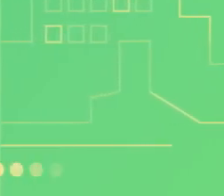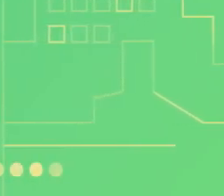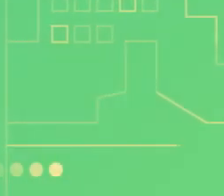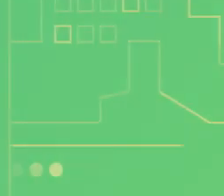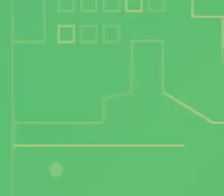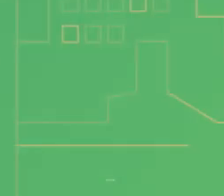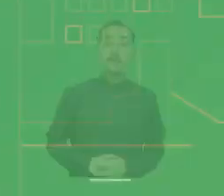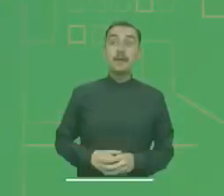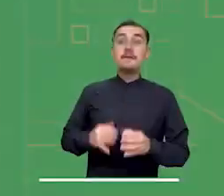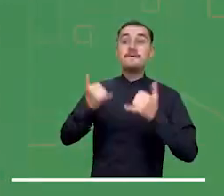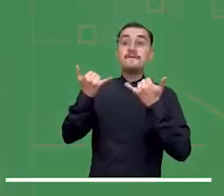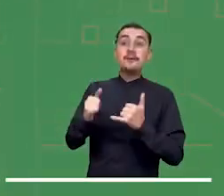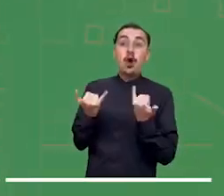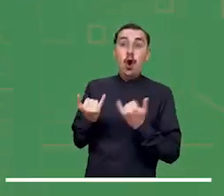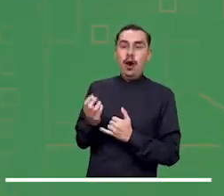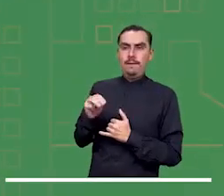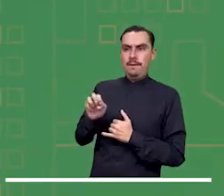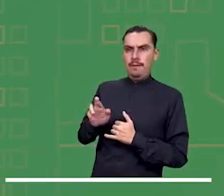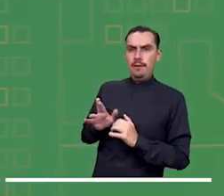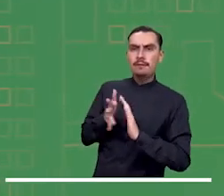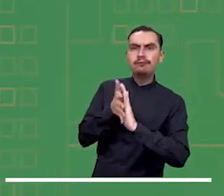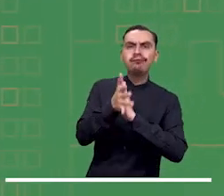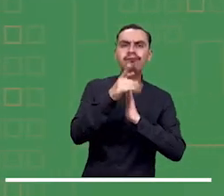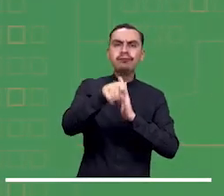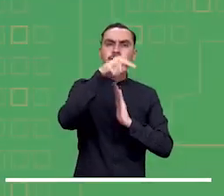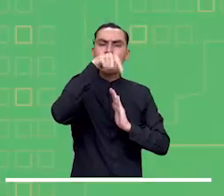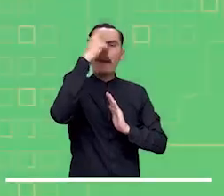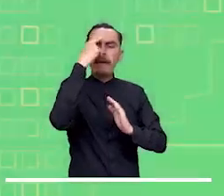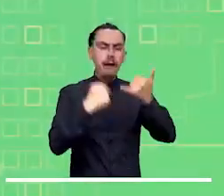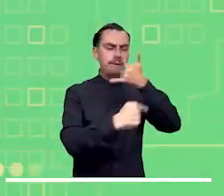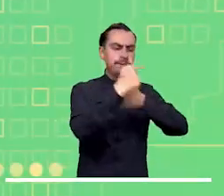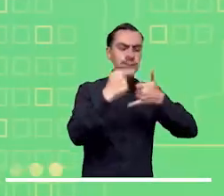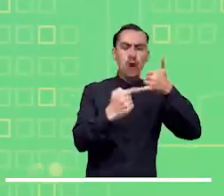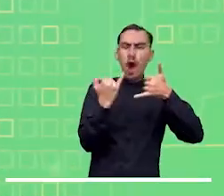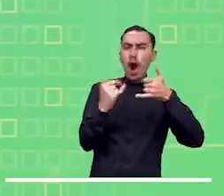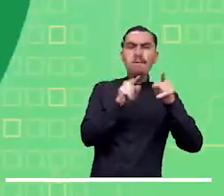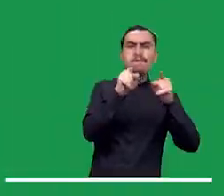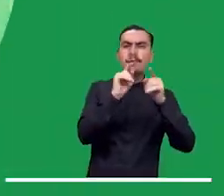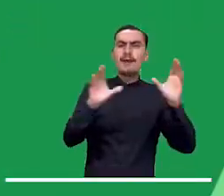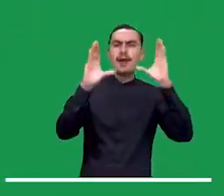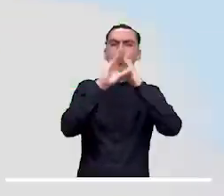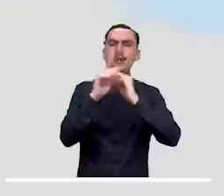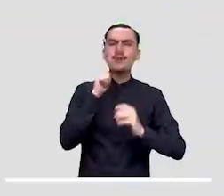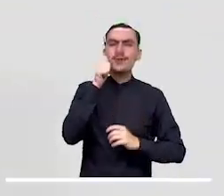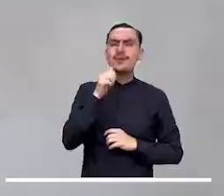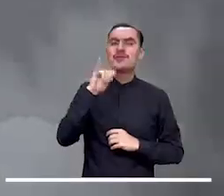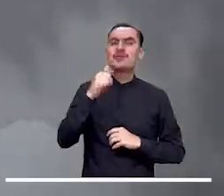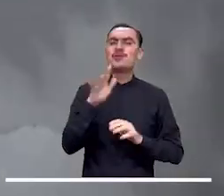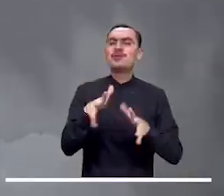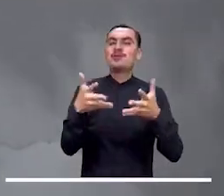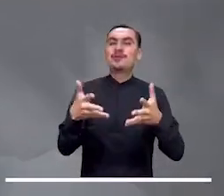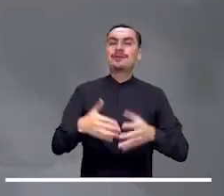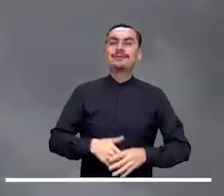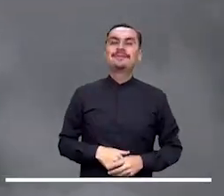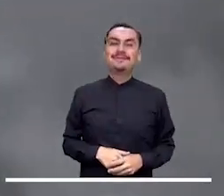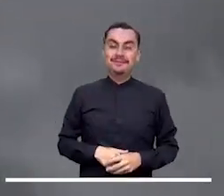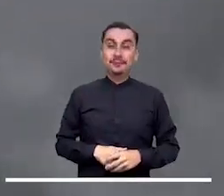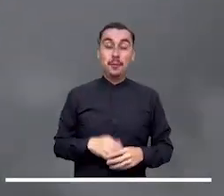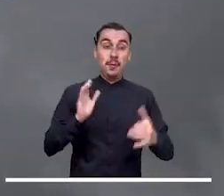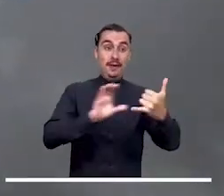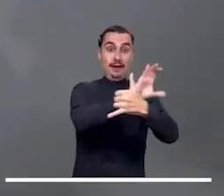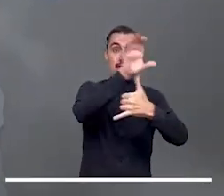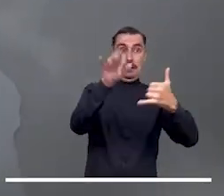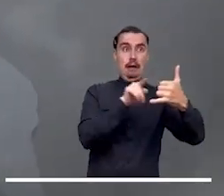Despedimos este miércoles con el pronóstico meteorológico para la noche de hoy y madrugada del jueves. Se prevé que la